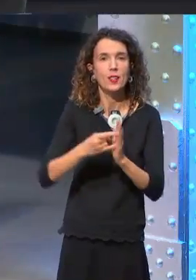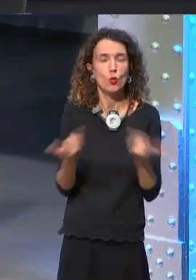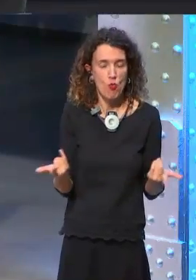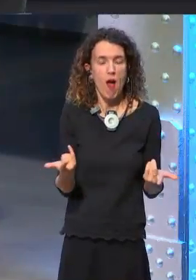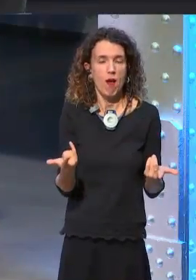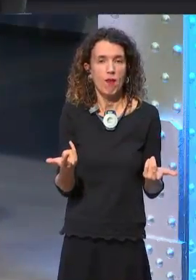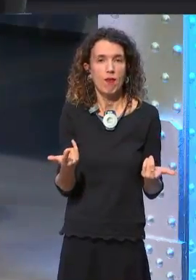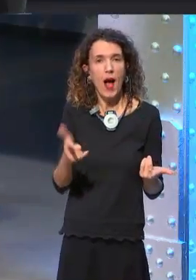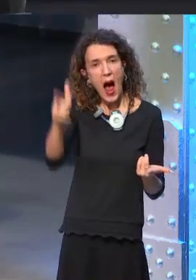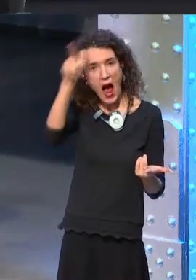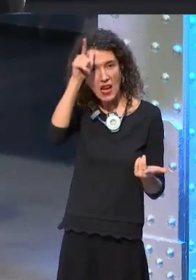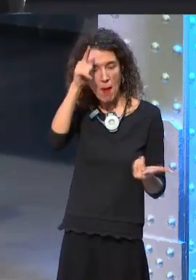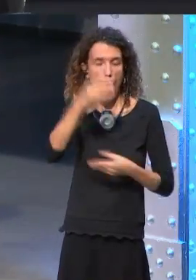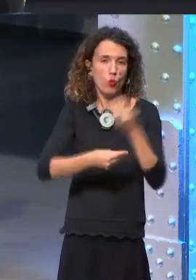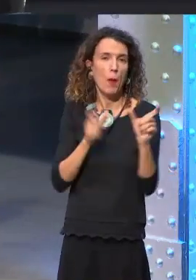dice en alemán.